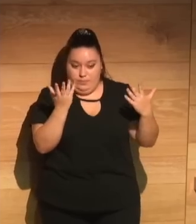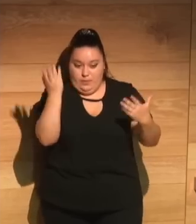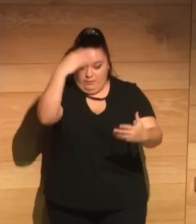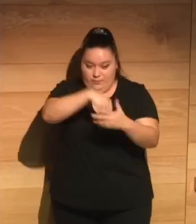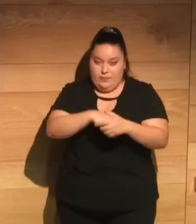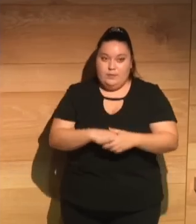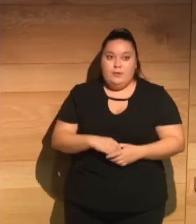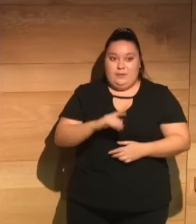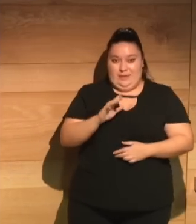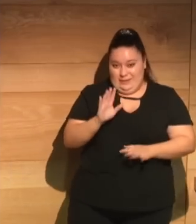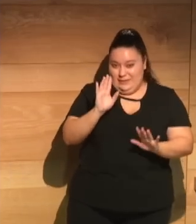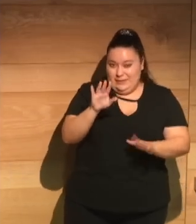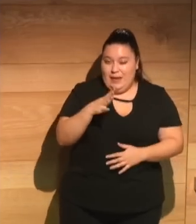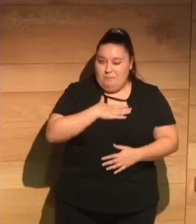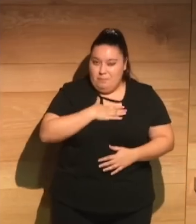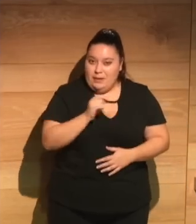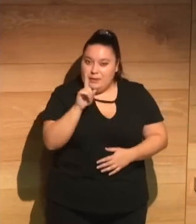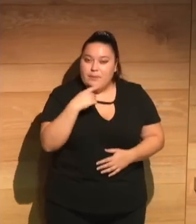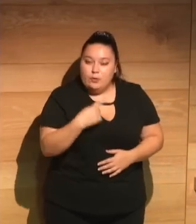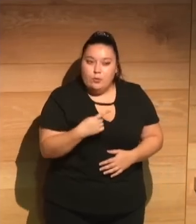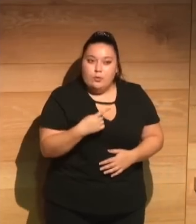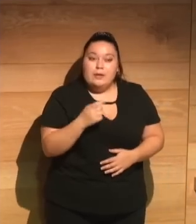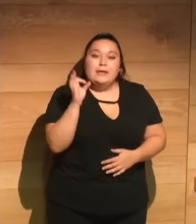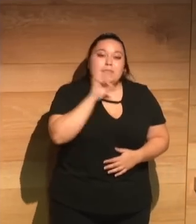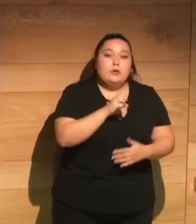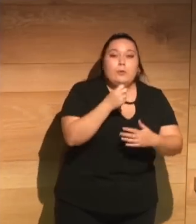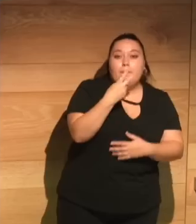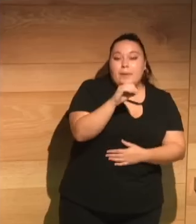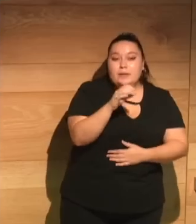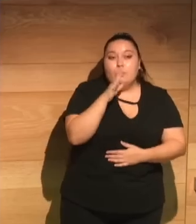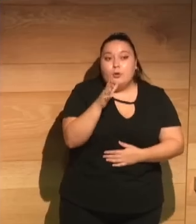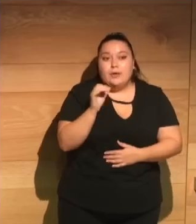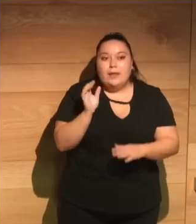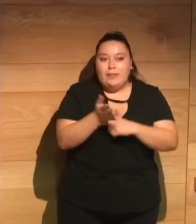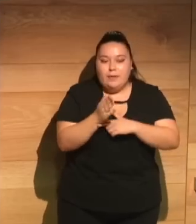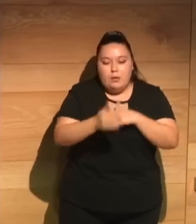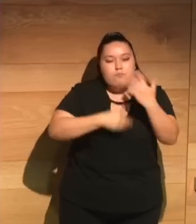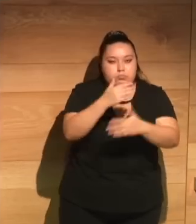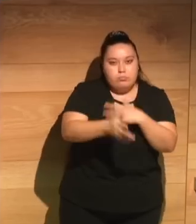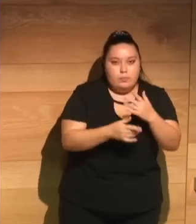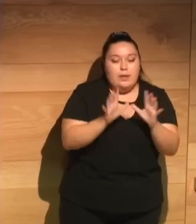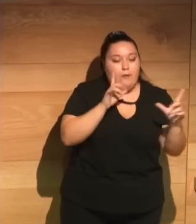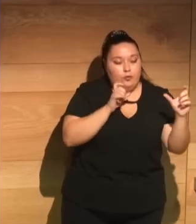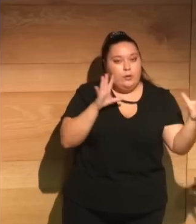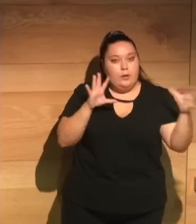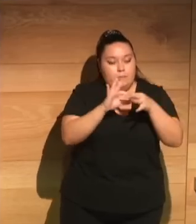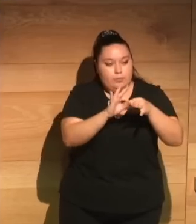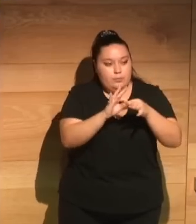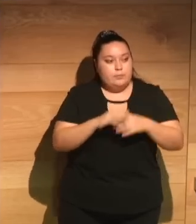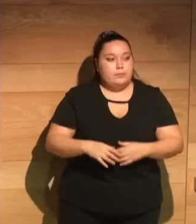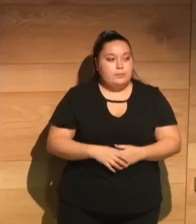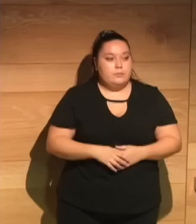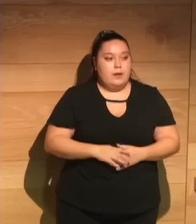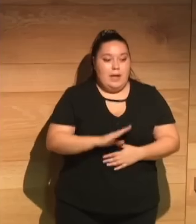Y me atrevería a decir también de todo el siglo XX, porque el cine no deja de avanzar, y la fotografía en general, no deja de